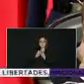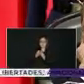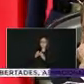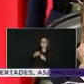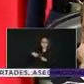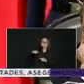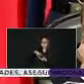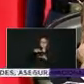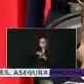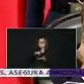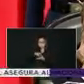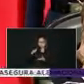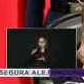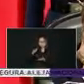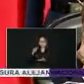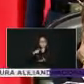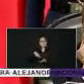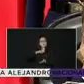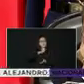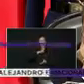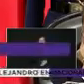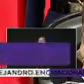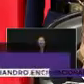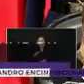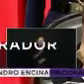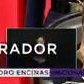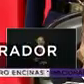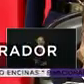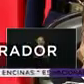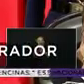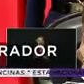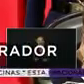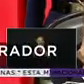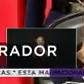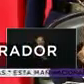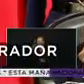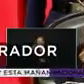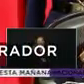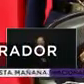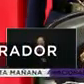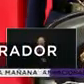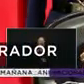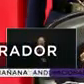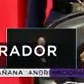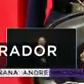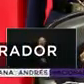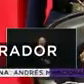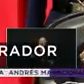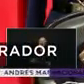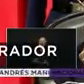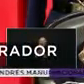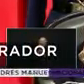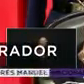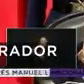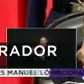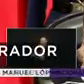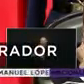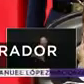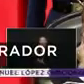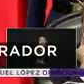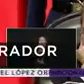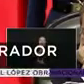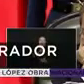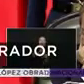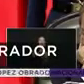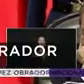se incrementará la inversión pública para rescatar la industria petrolera y